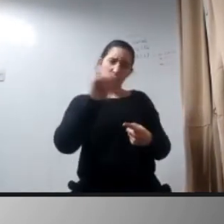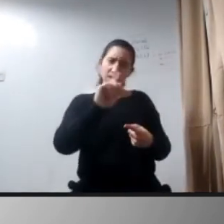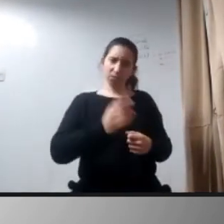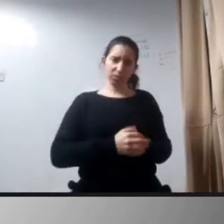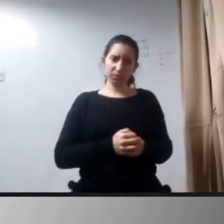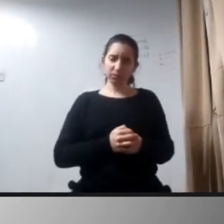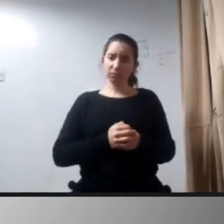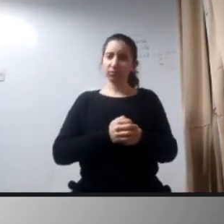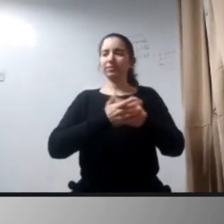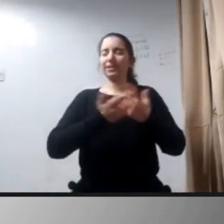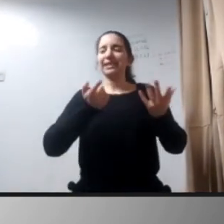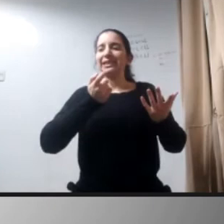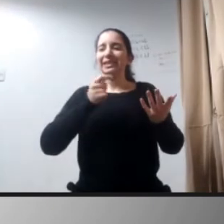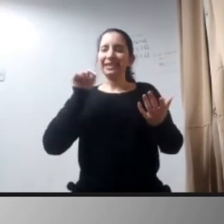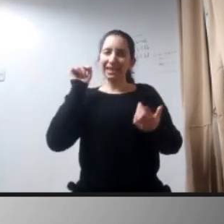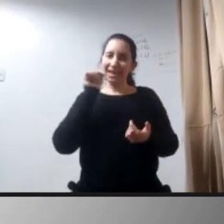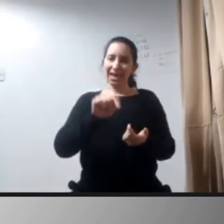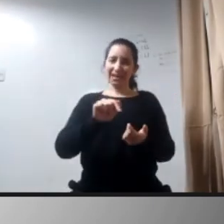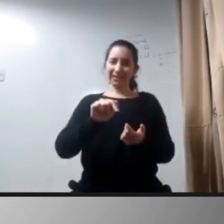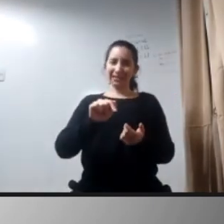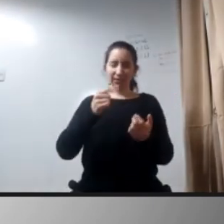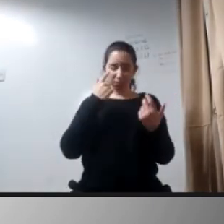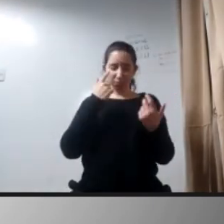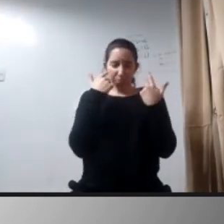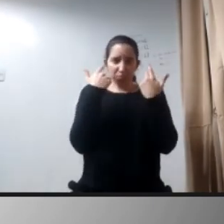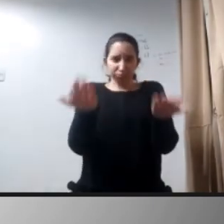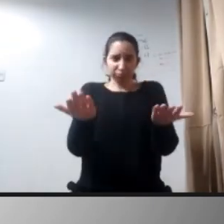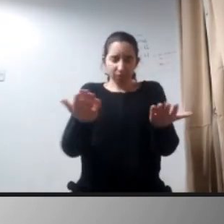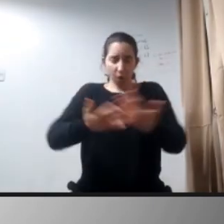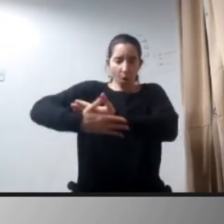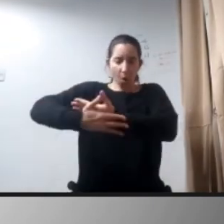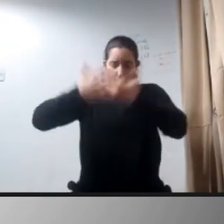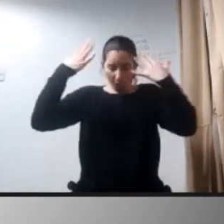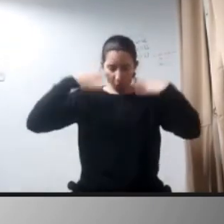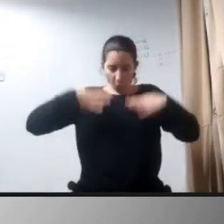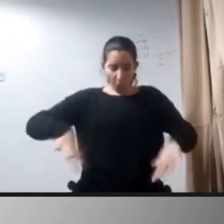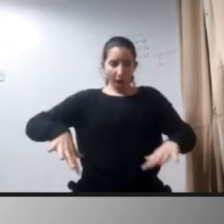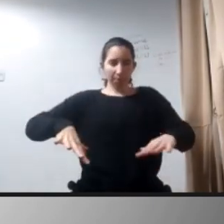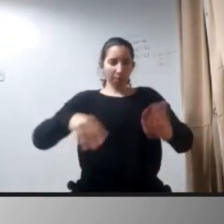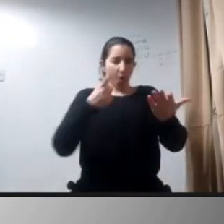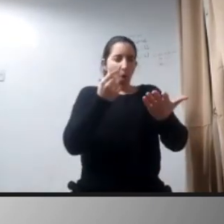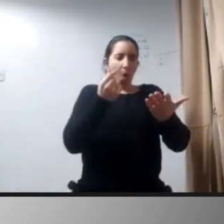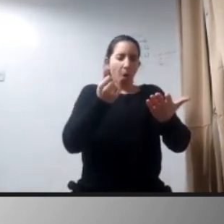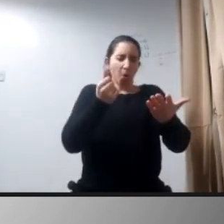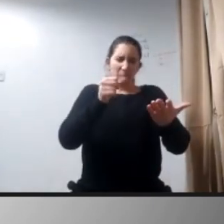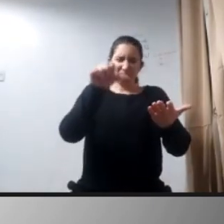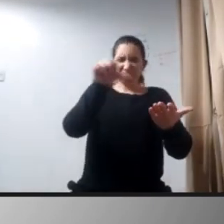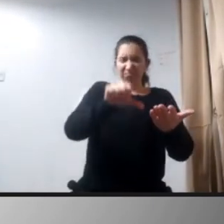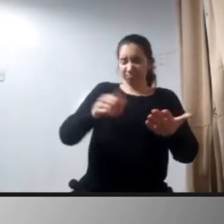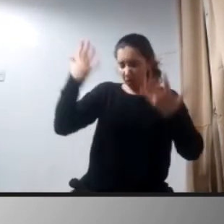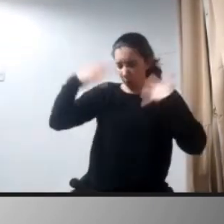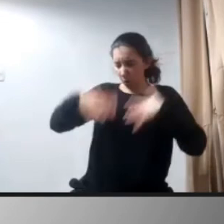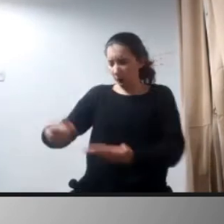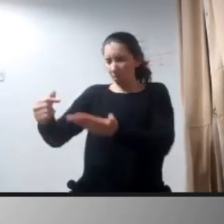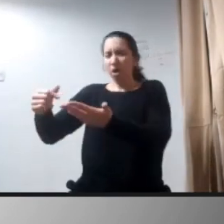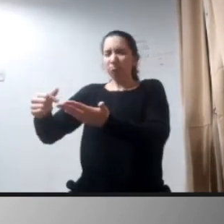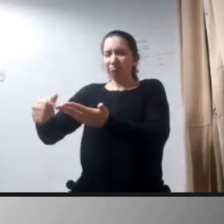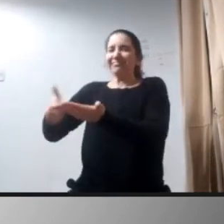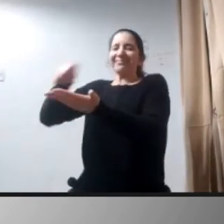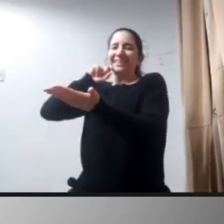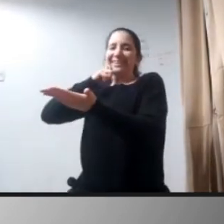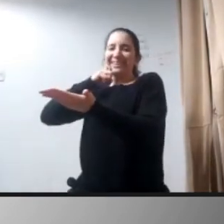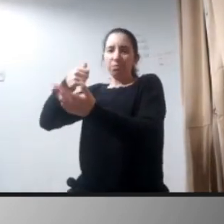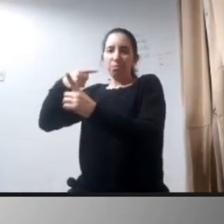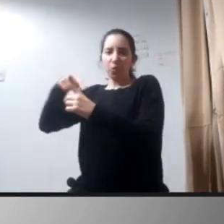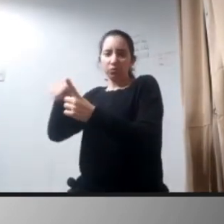es decir, que se expresa que hay ciertos cuerpos que valen menos que otros, y que eso estuviera escrito en una ley,